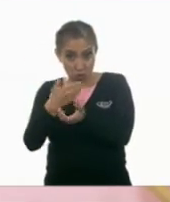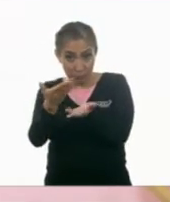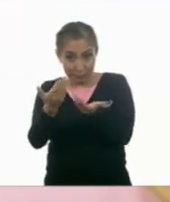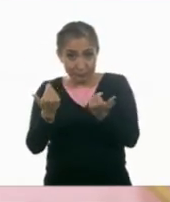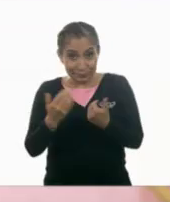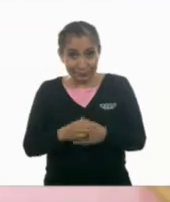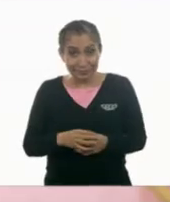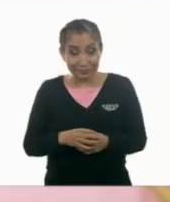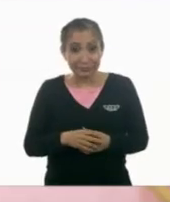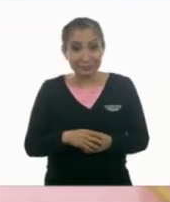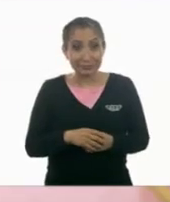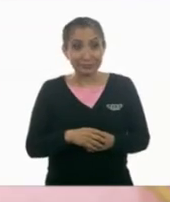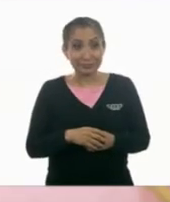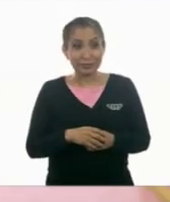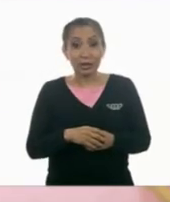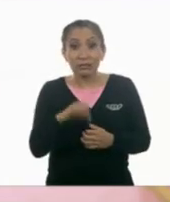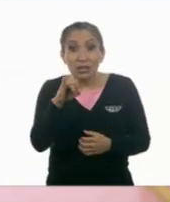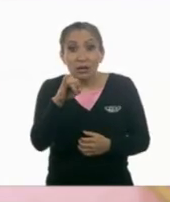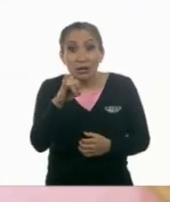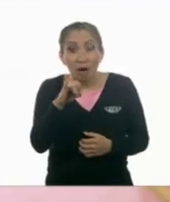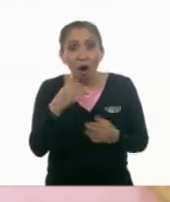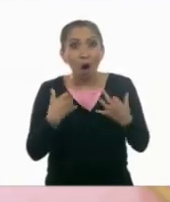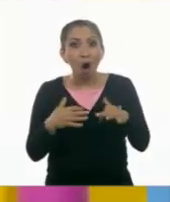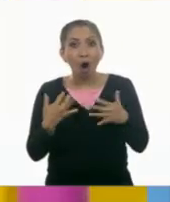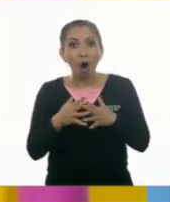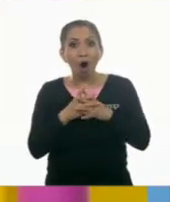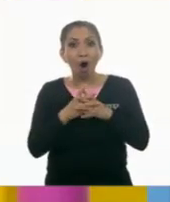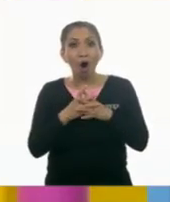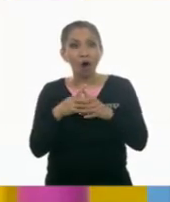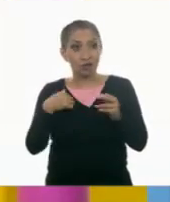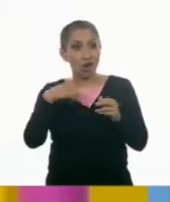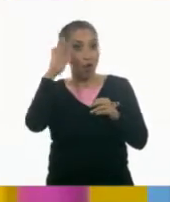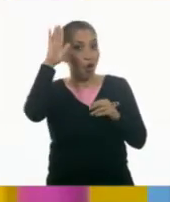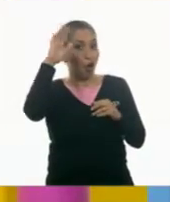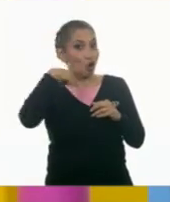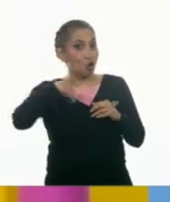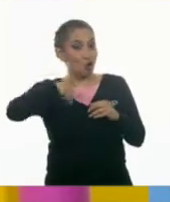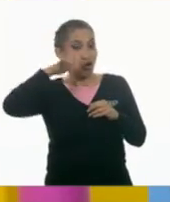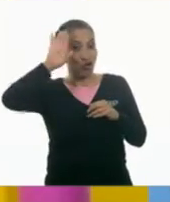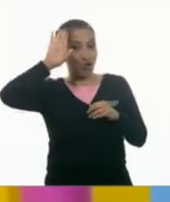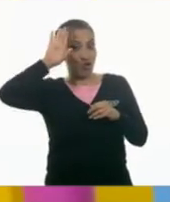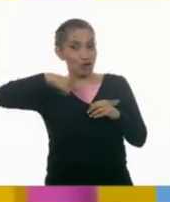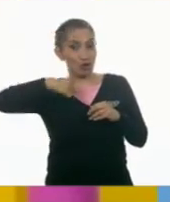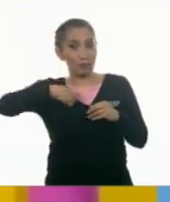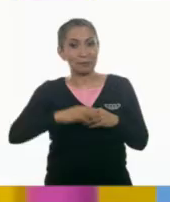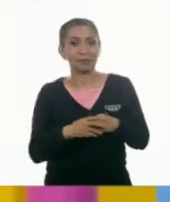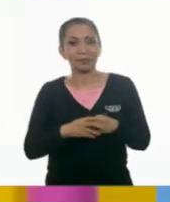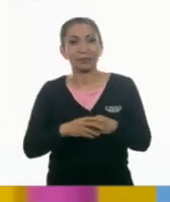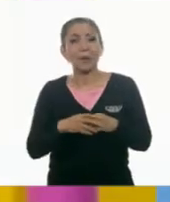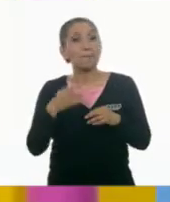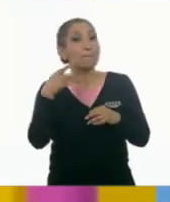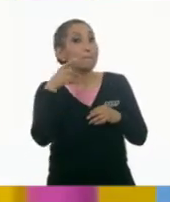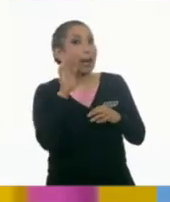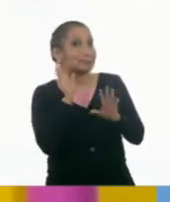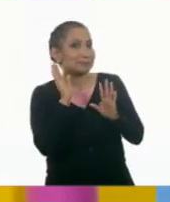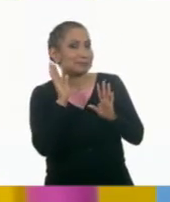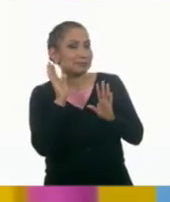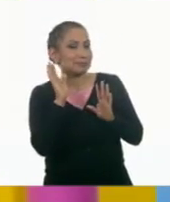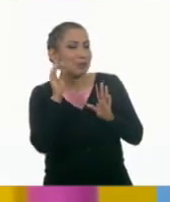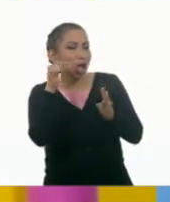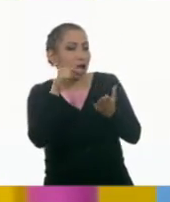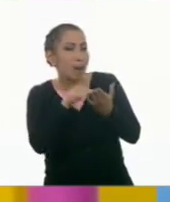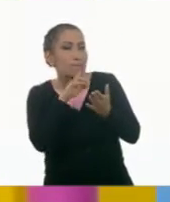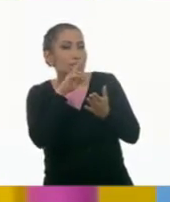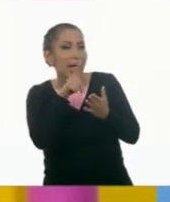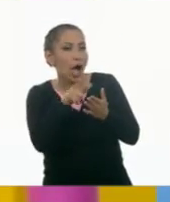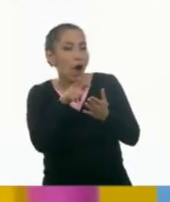nosotros? ¿Sí? Sí, yo quiero opinar, la verdad. ¿Tú también quieres opinar? Bueno, pero creo que